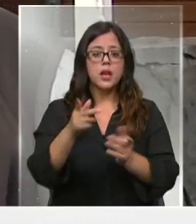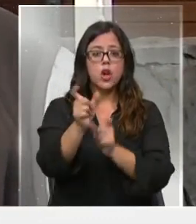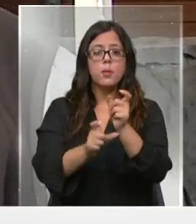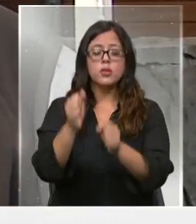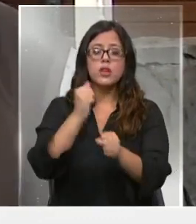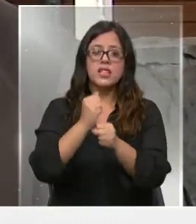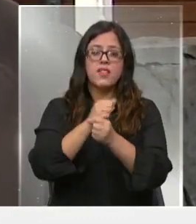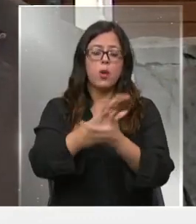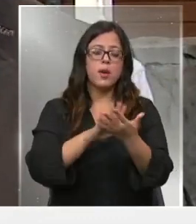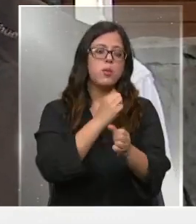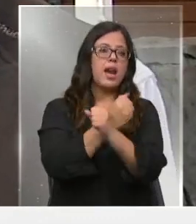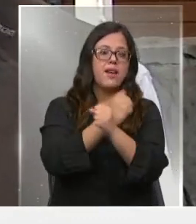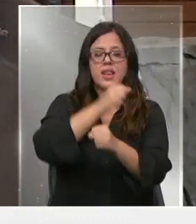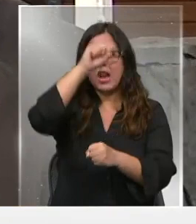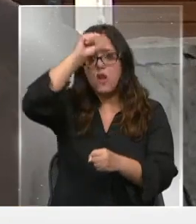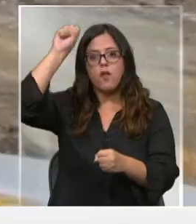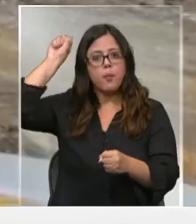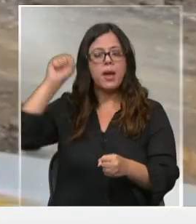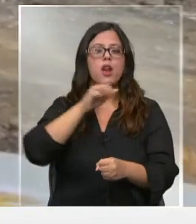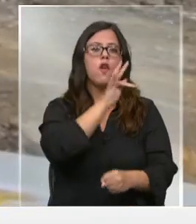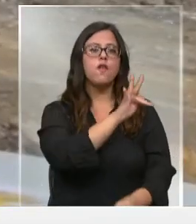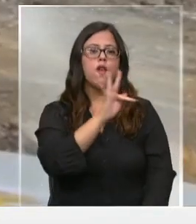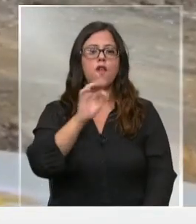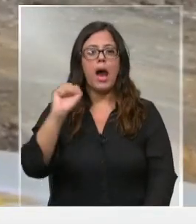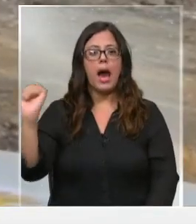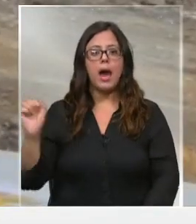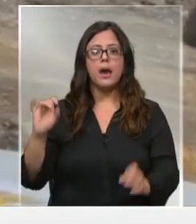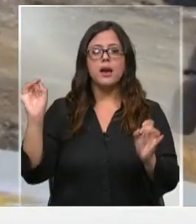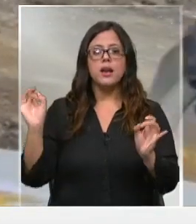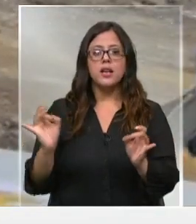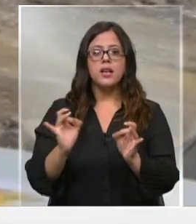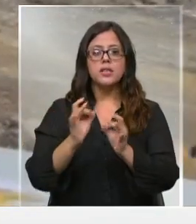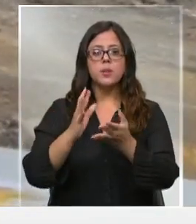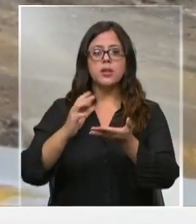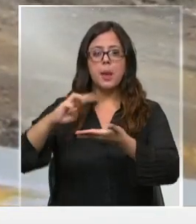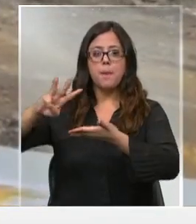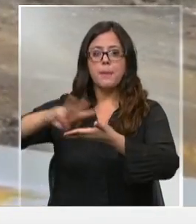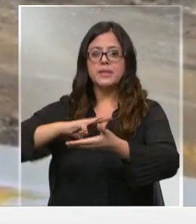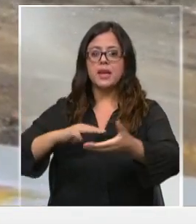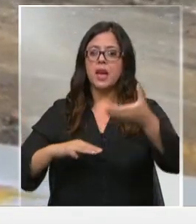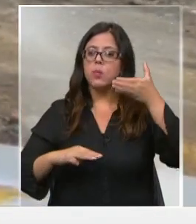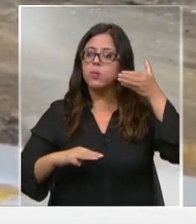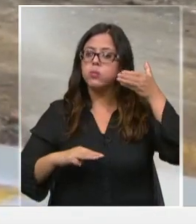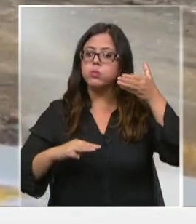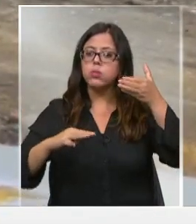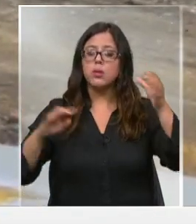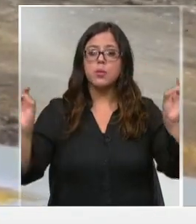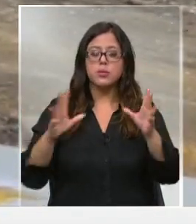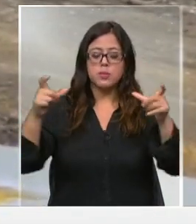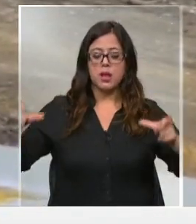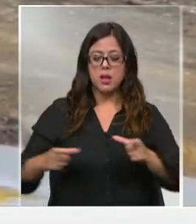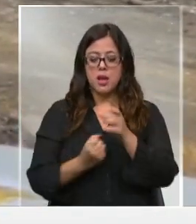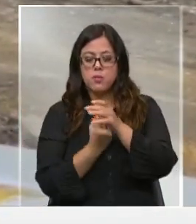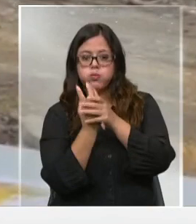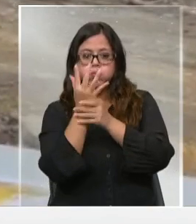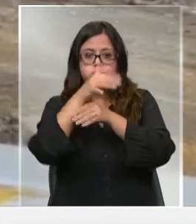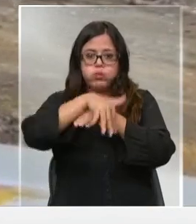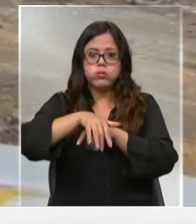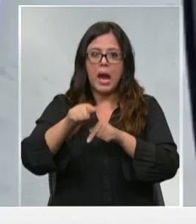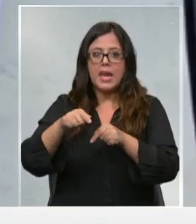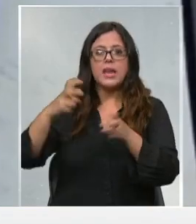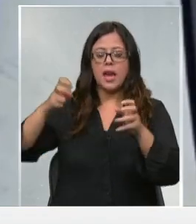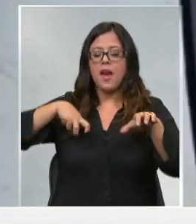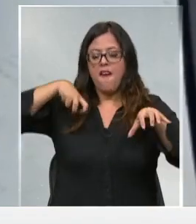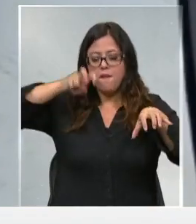aquí, como carabineros, bomberos, fuerzas armadas. Si llega el mensaje, se da a su celular o ve que el volcán hizo erupción, debería bajar al punto de encuentro transitorio más